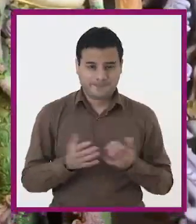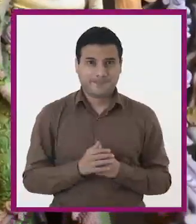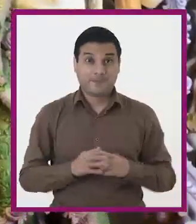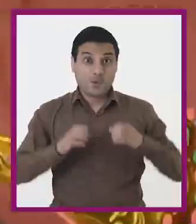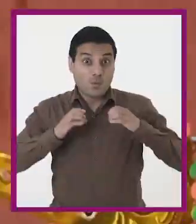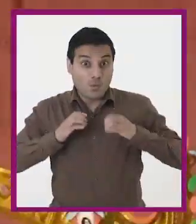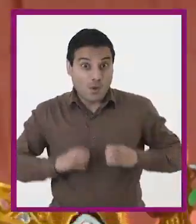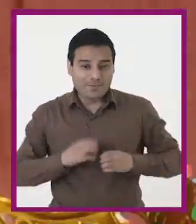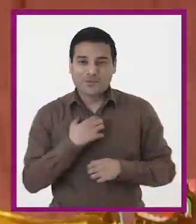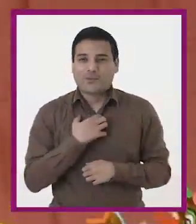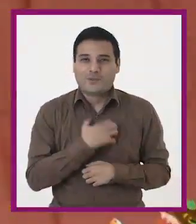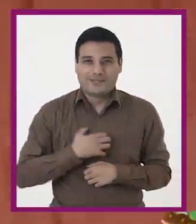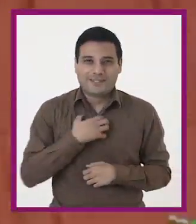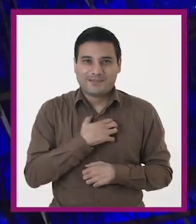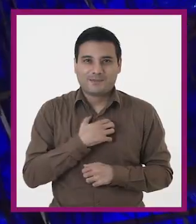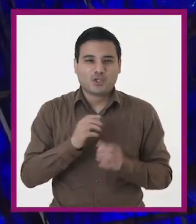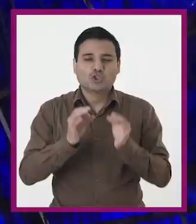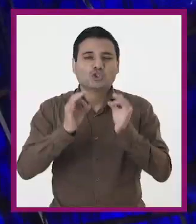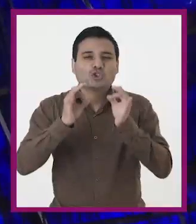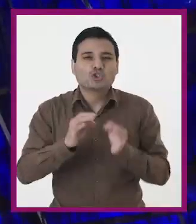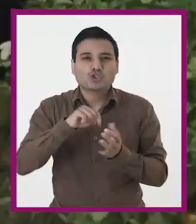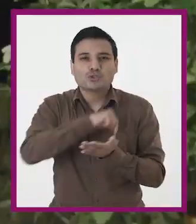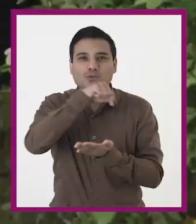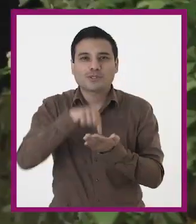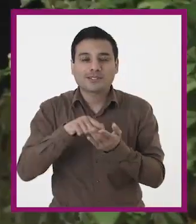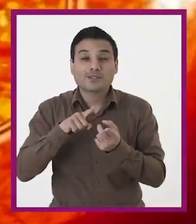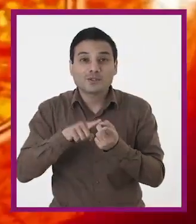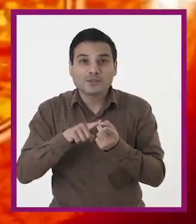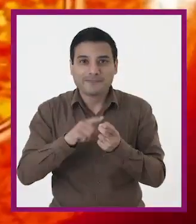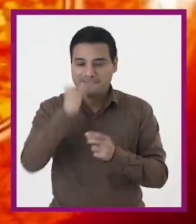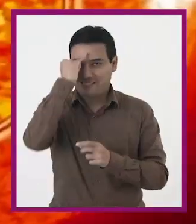Festines del cuerpo y el espíritu de la India.